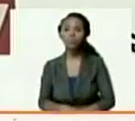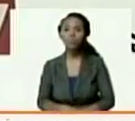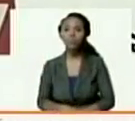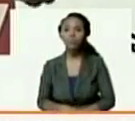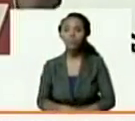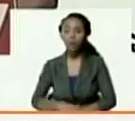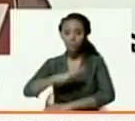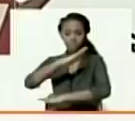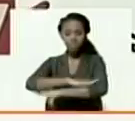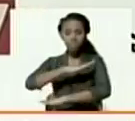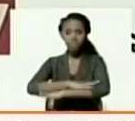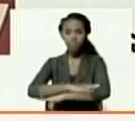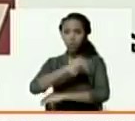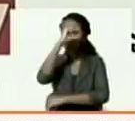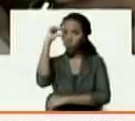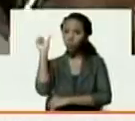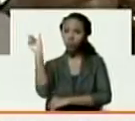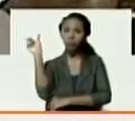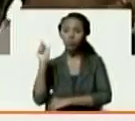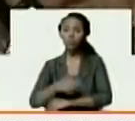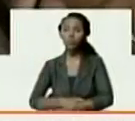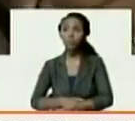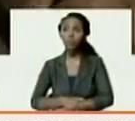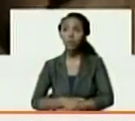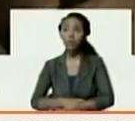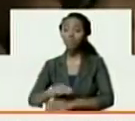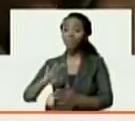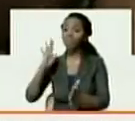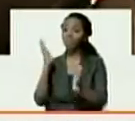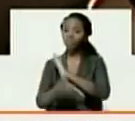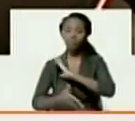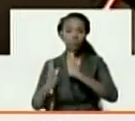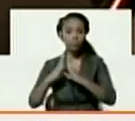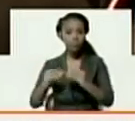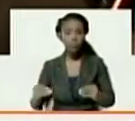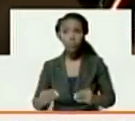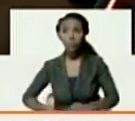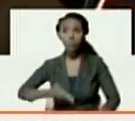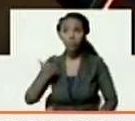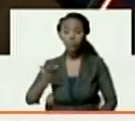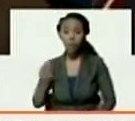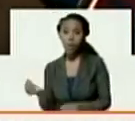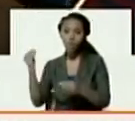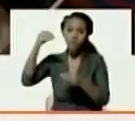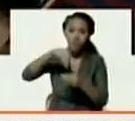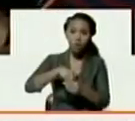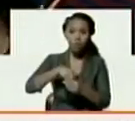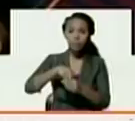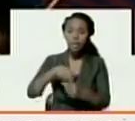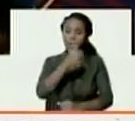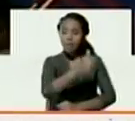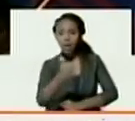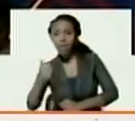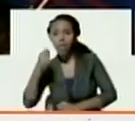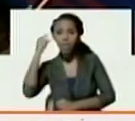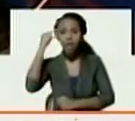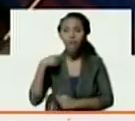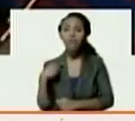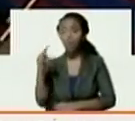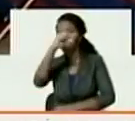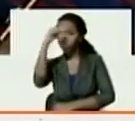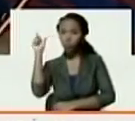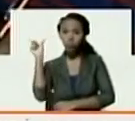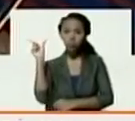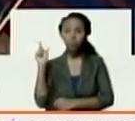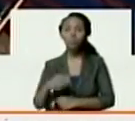la disciplina del Partido Socialista Unido de Venezuela y sobre todo la incorporación cada día más del Partido